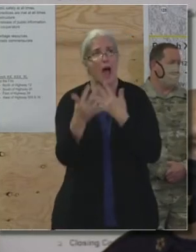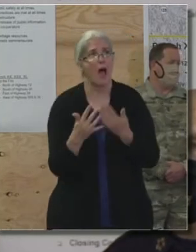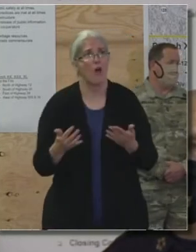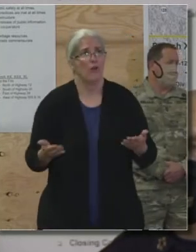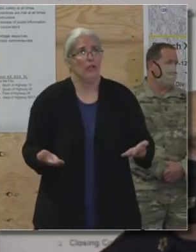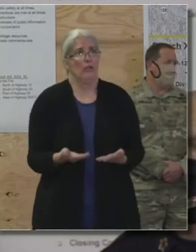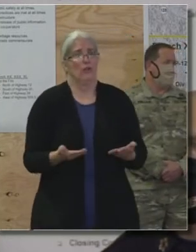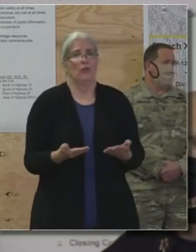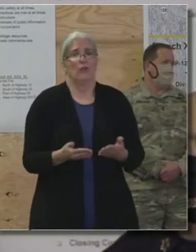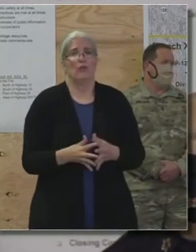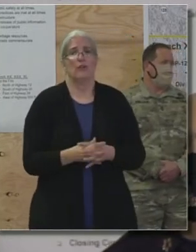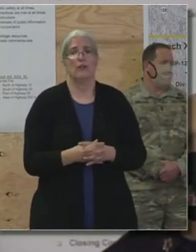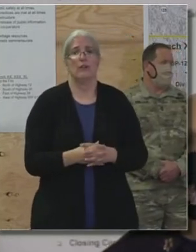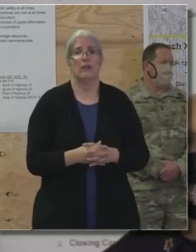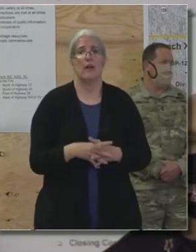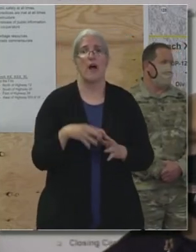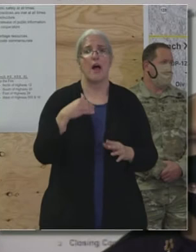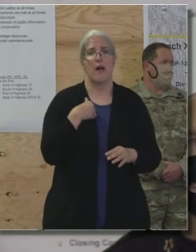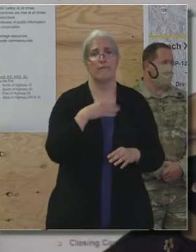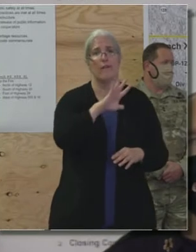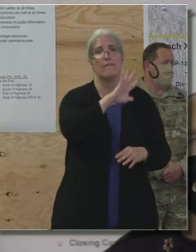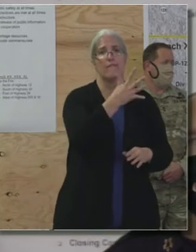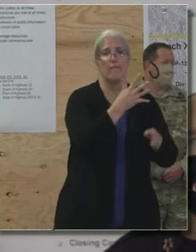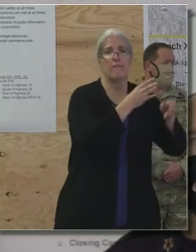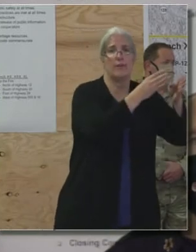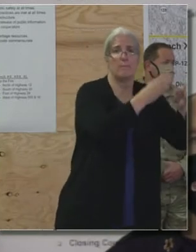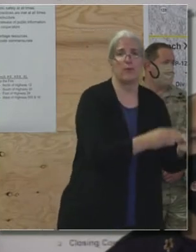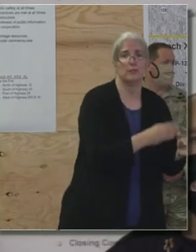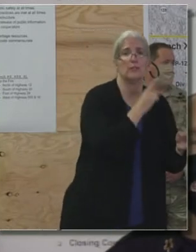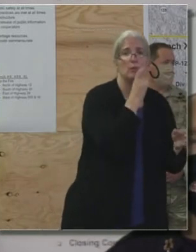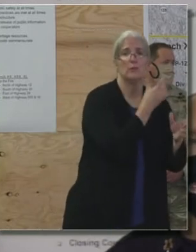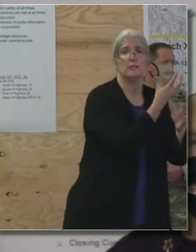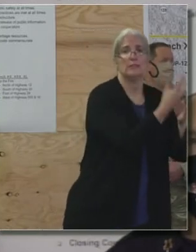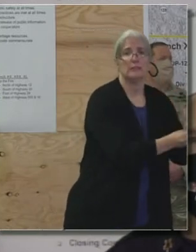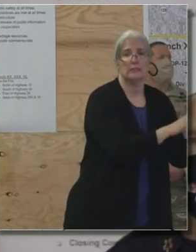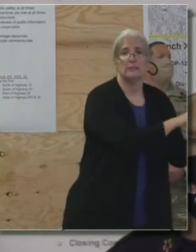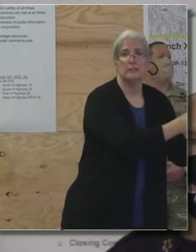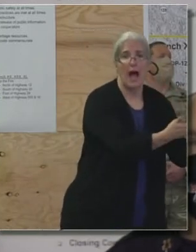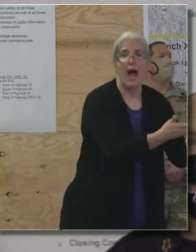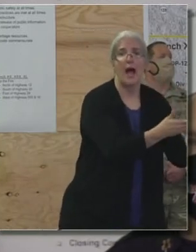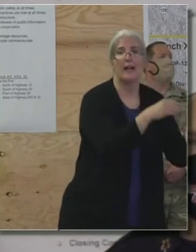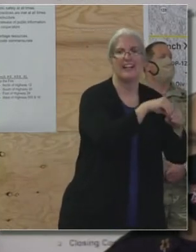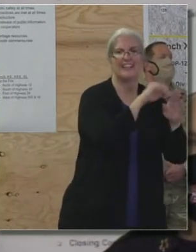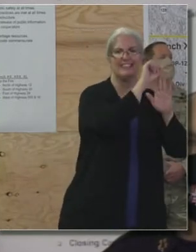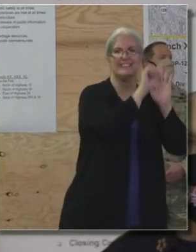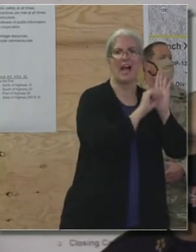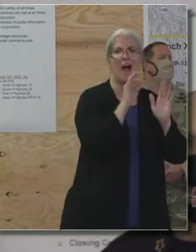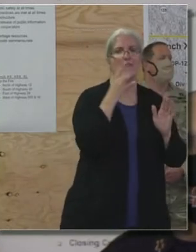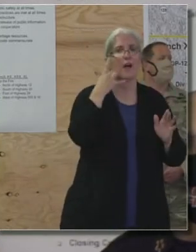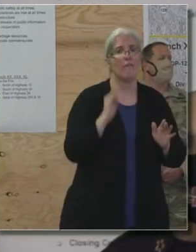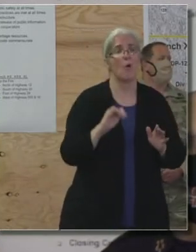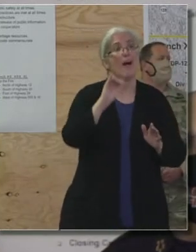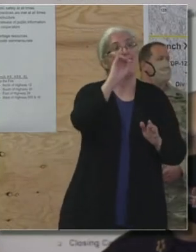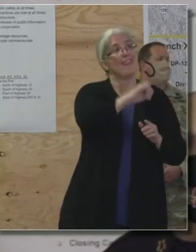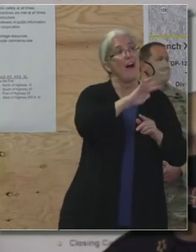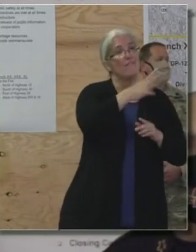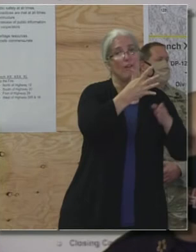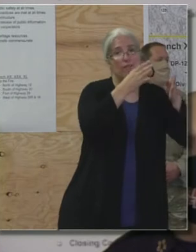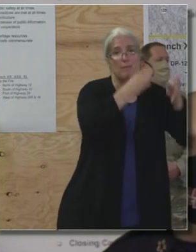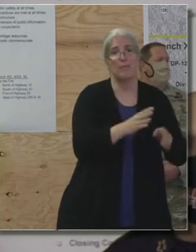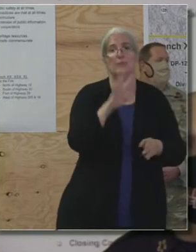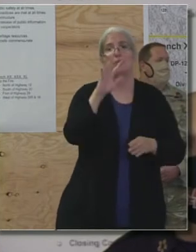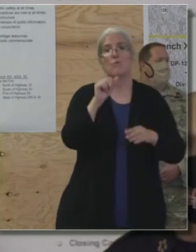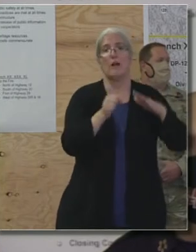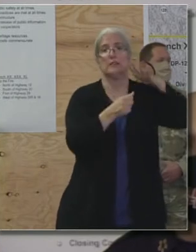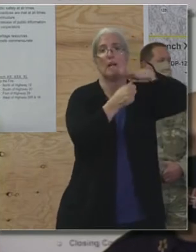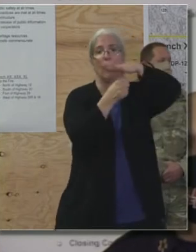también tuvimos una quinta muerte en el estado de california y ese fue un piloto de helicóptero hablando de una